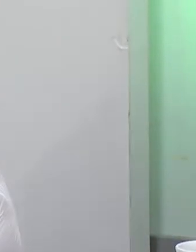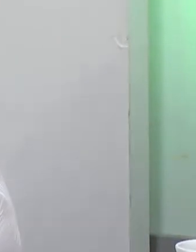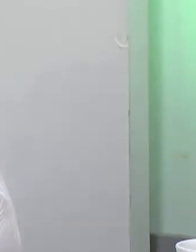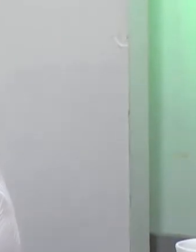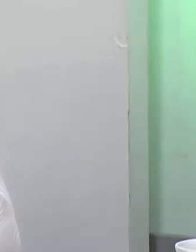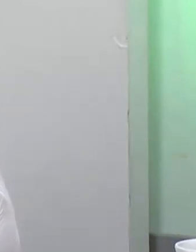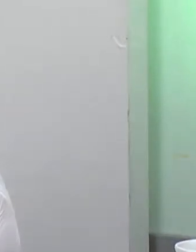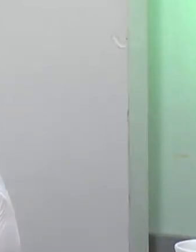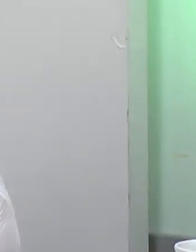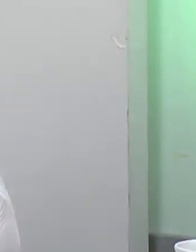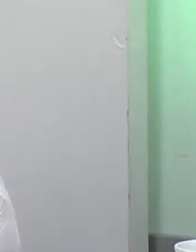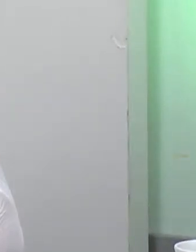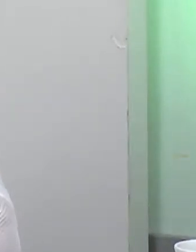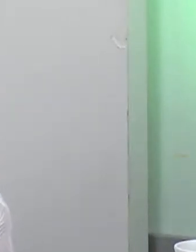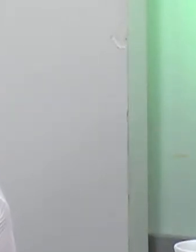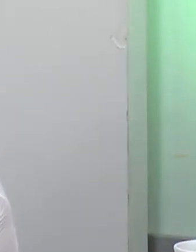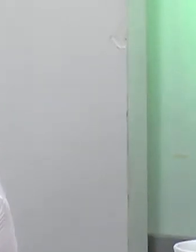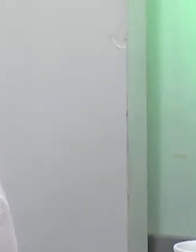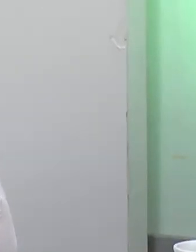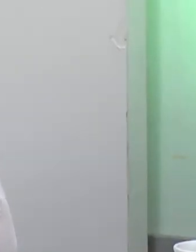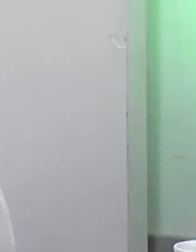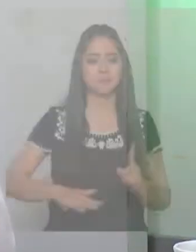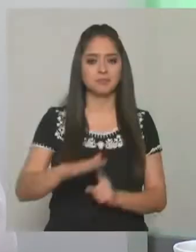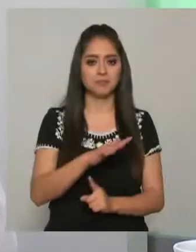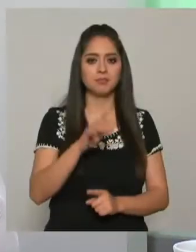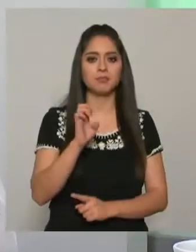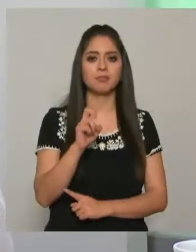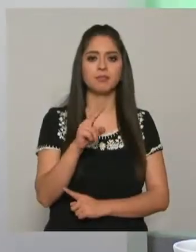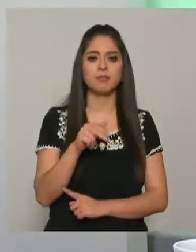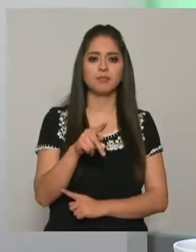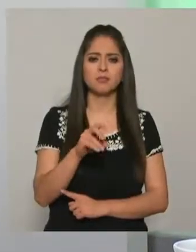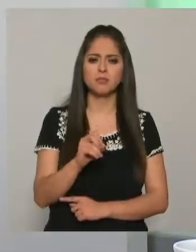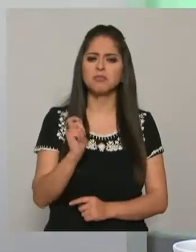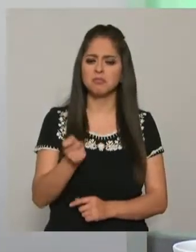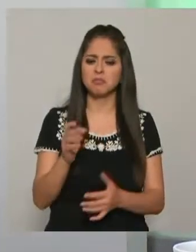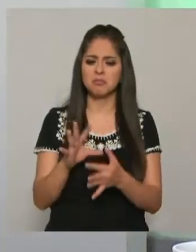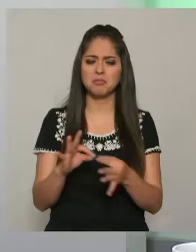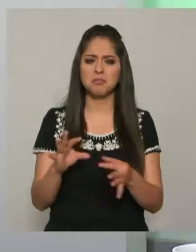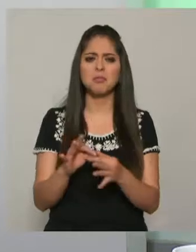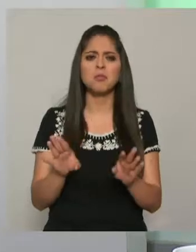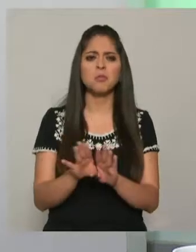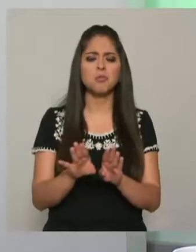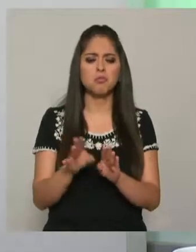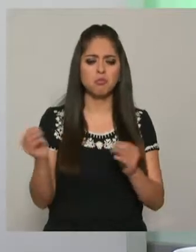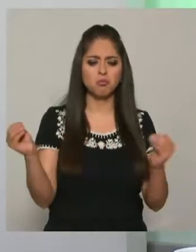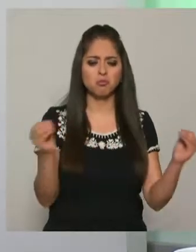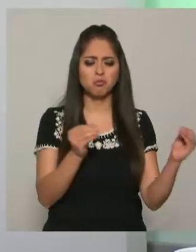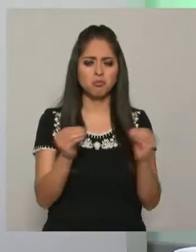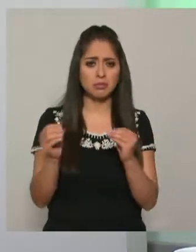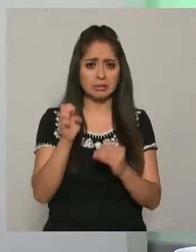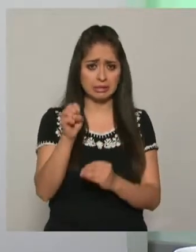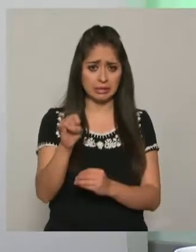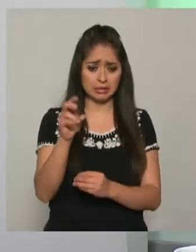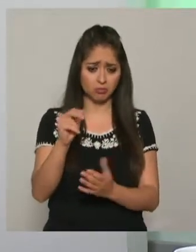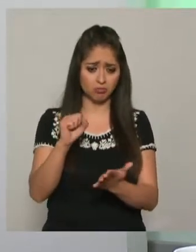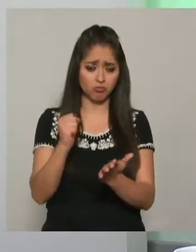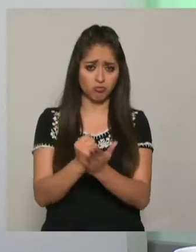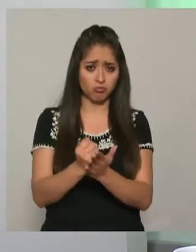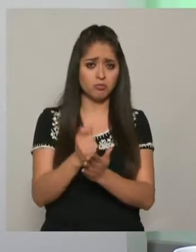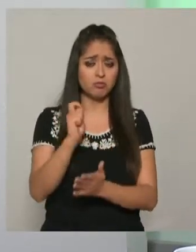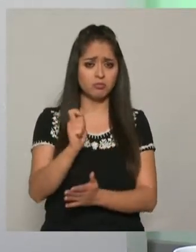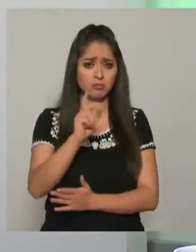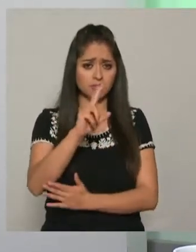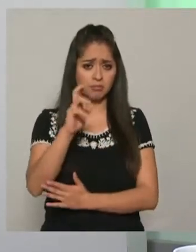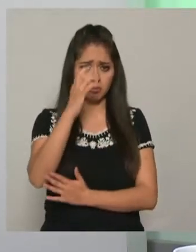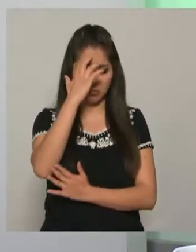Ya estamos de vuelta aquí en Agenda y Contexto y Ernesto Osorio nos va a dar a detalle cómo estuvo la discusión para aprobar este dictamen sobre el reconocimiento